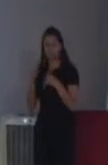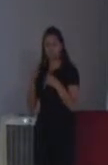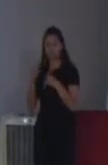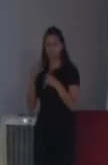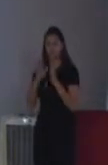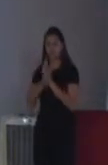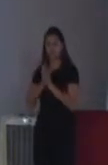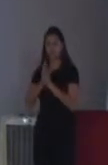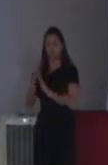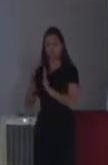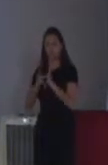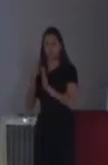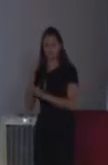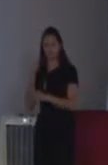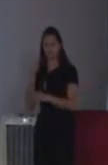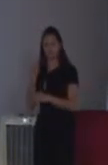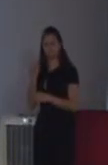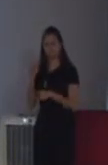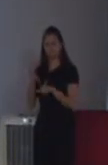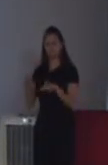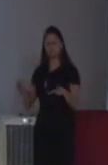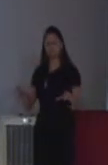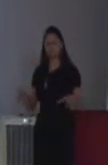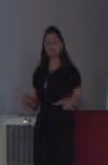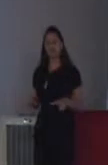diciembre del 2001, en un lugar que